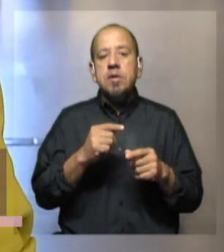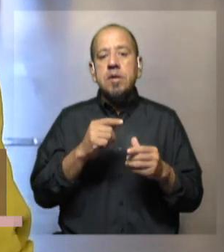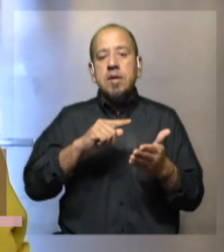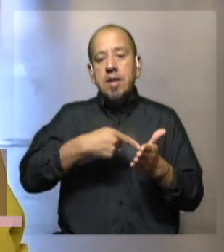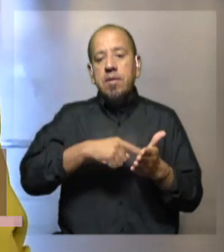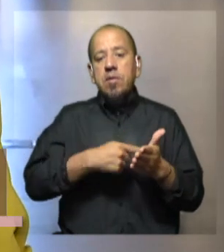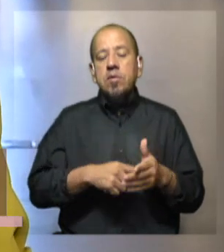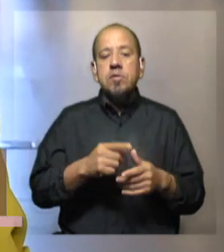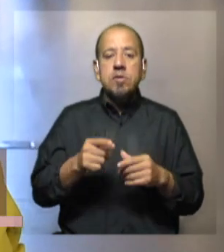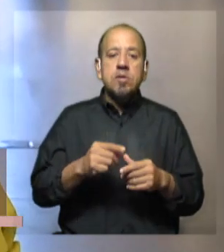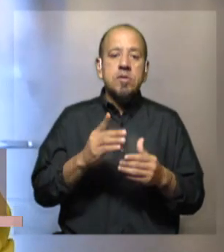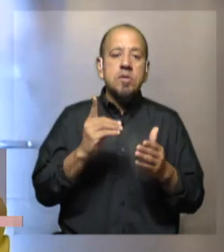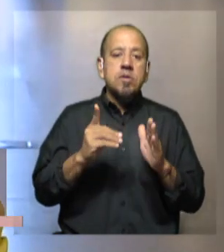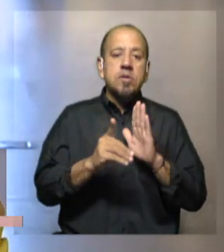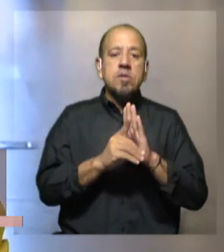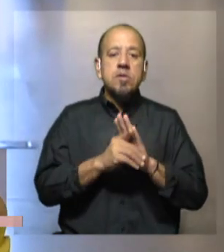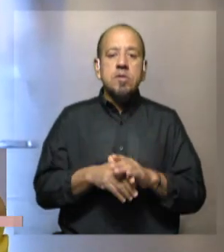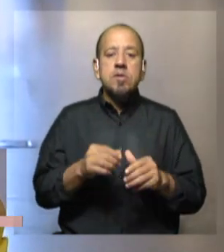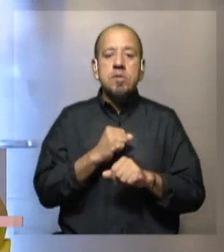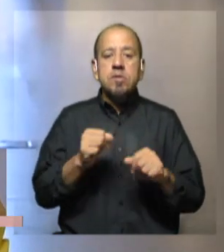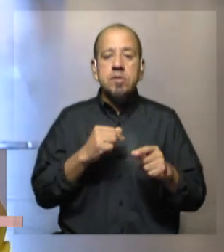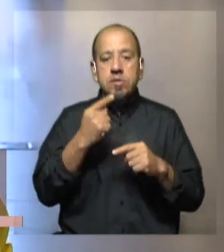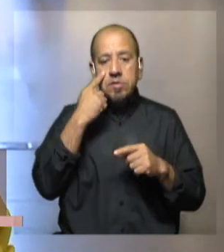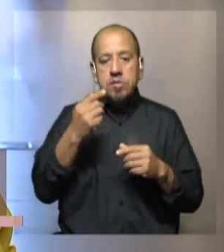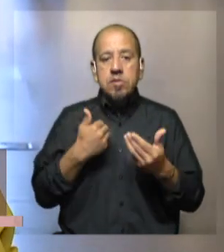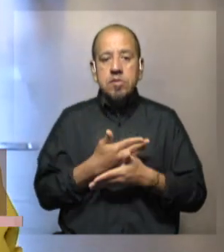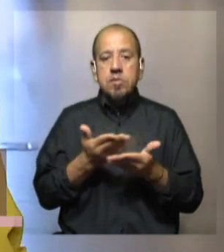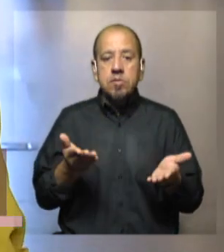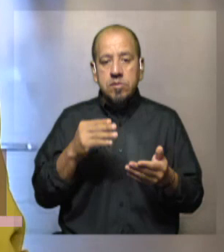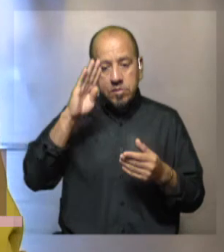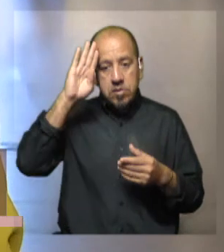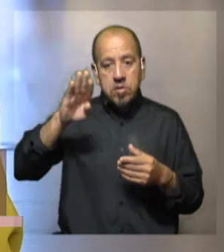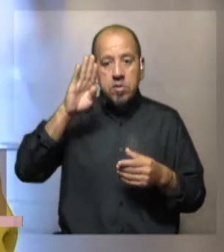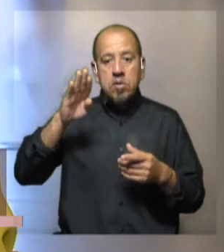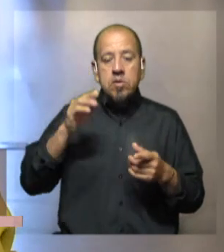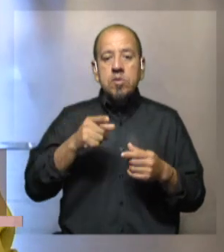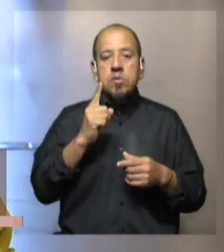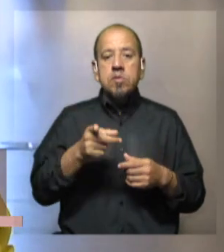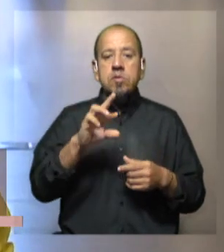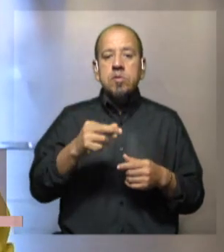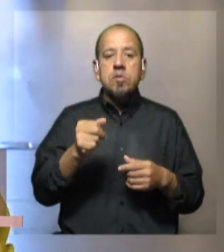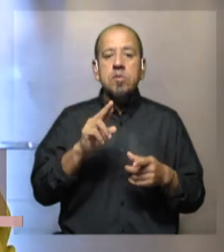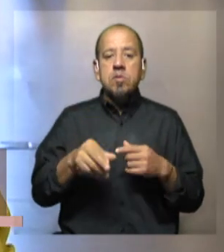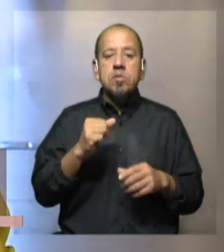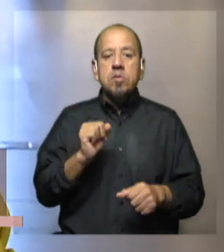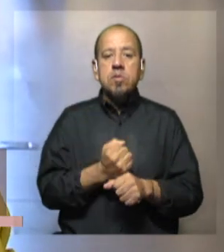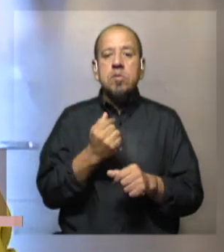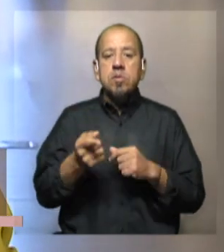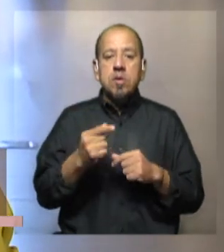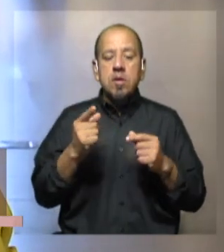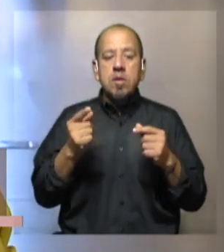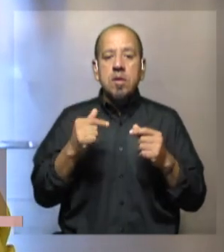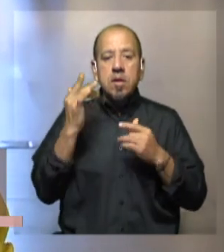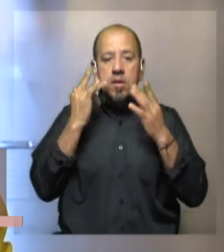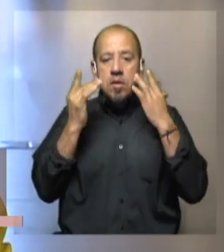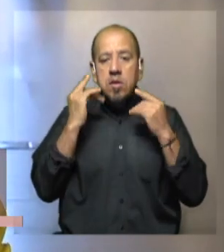técnicas digitales. Todo esto se puede ver en una muestra homenaje curada por María Eugenia Grau en el marco del premio acá en el Espacio Arte Contemporáneo.